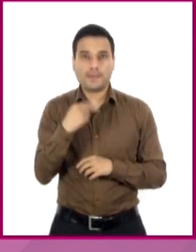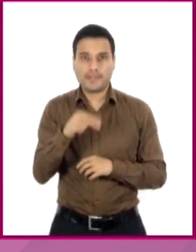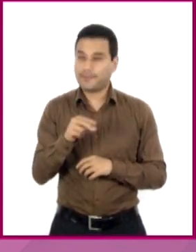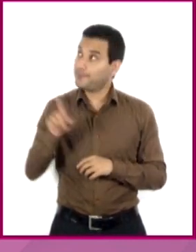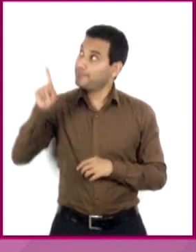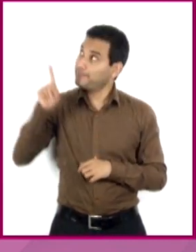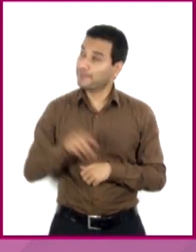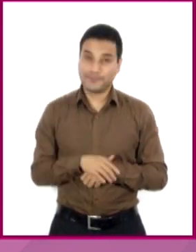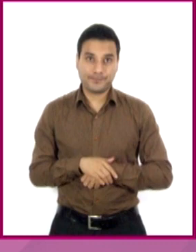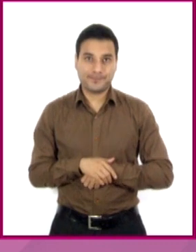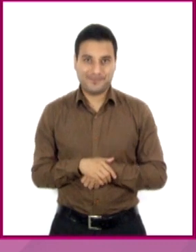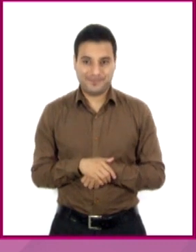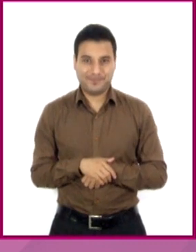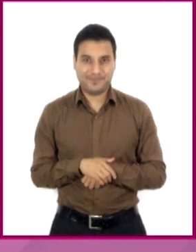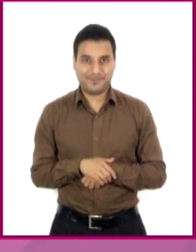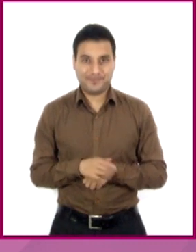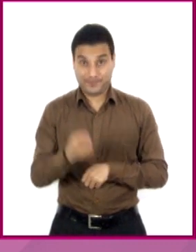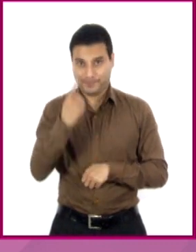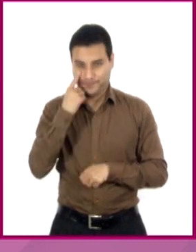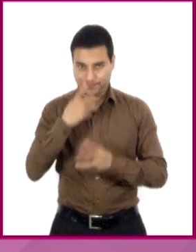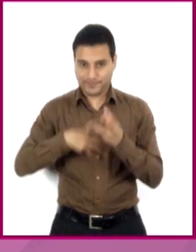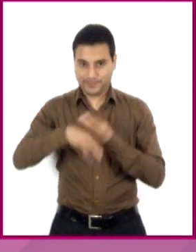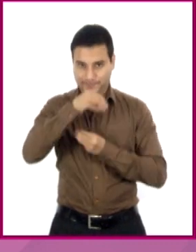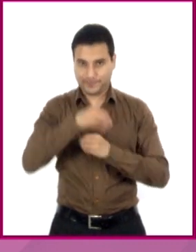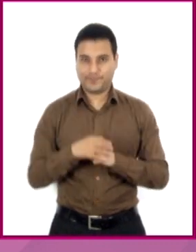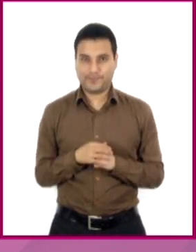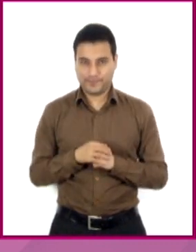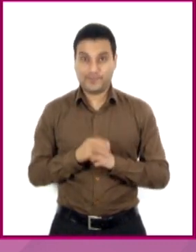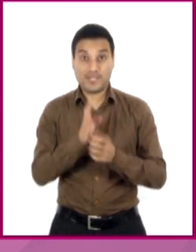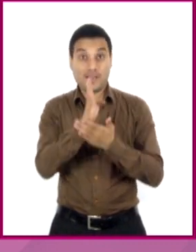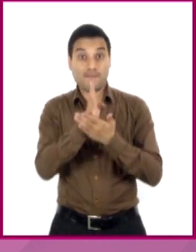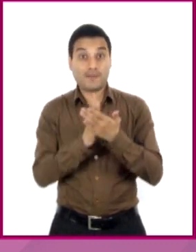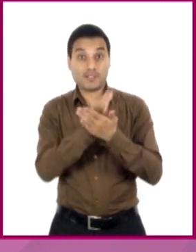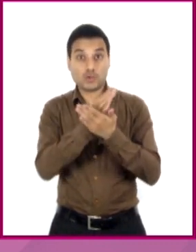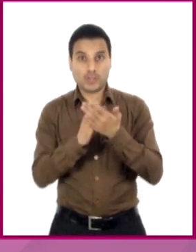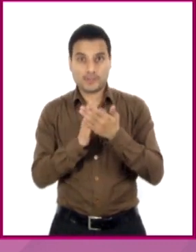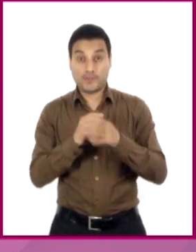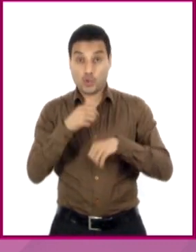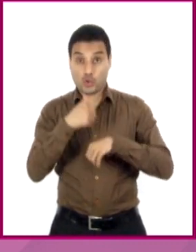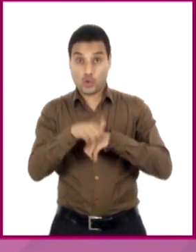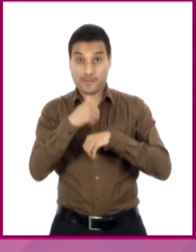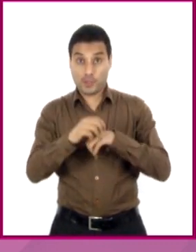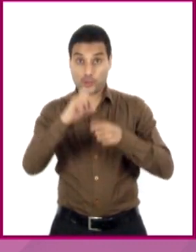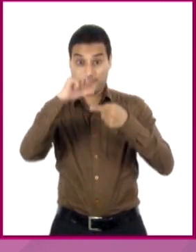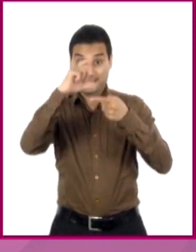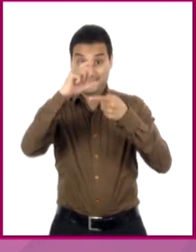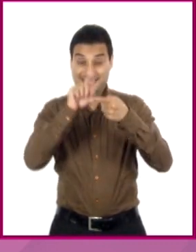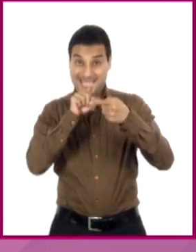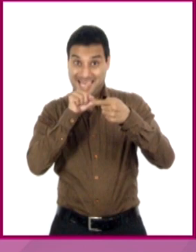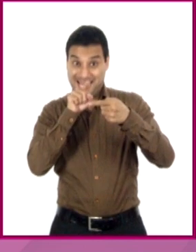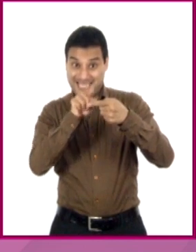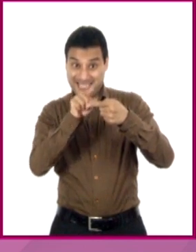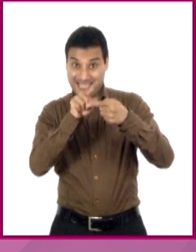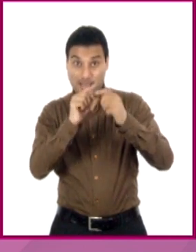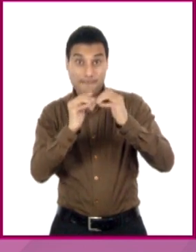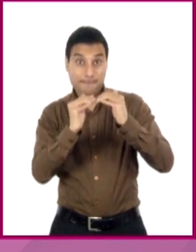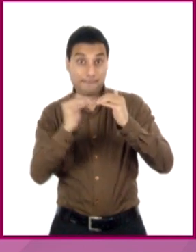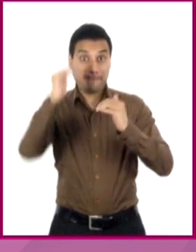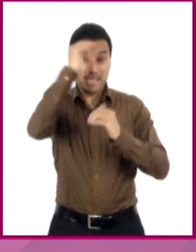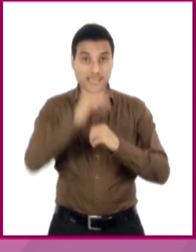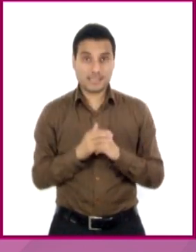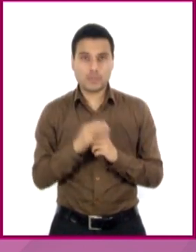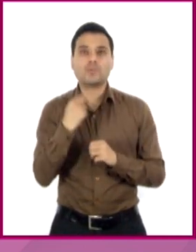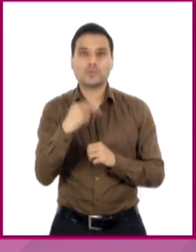propias. Ahora, en los casos de las fracciones cuyos numeradores sean mayores que sus denominadores, se trata